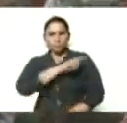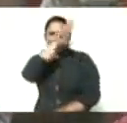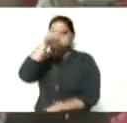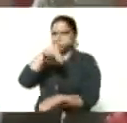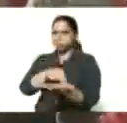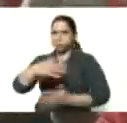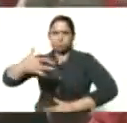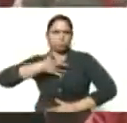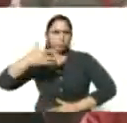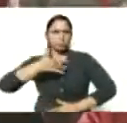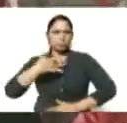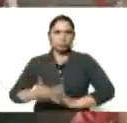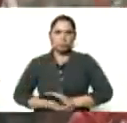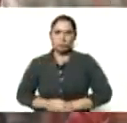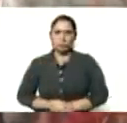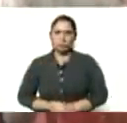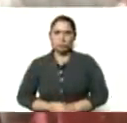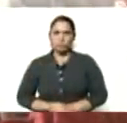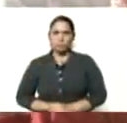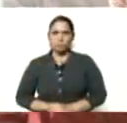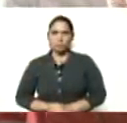nacionalista.